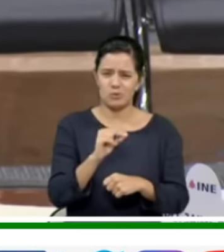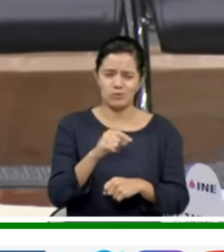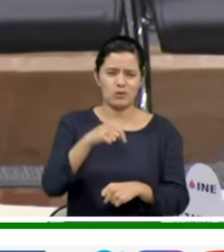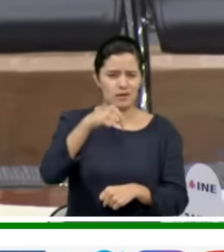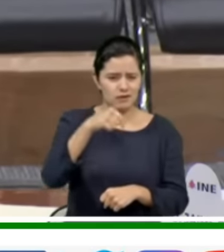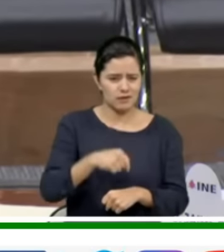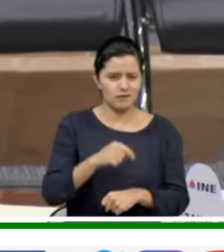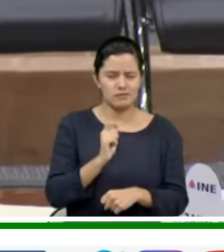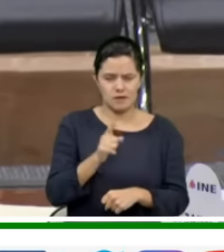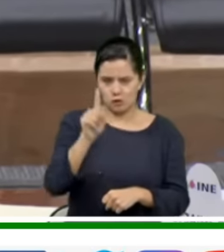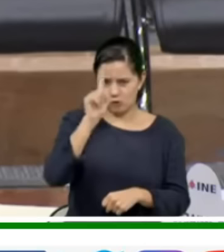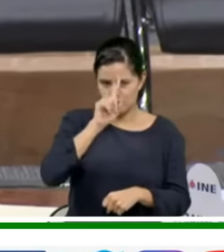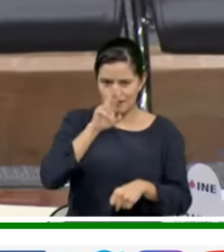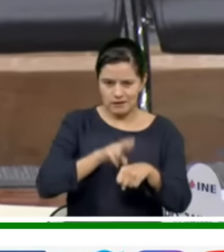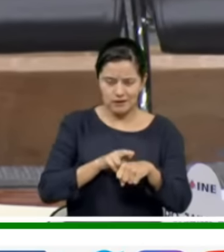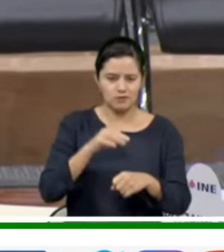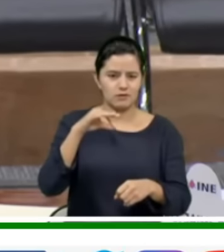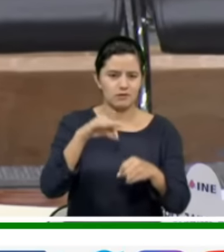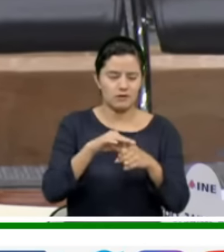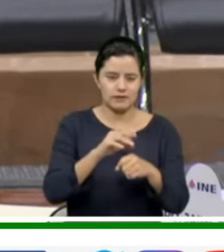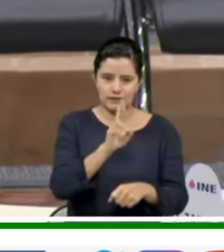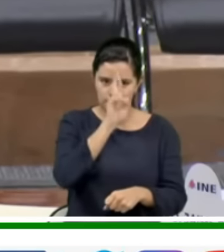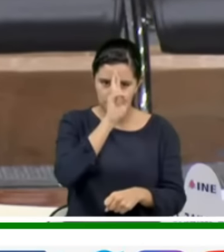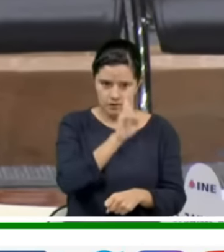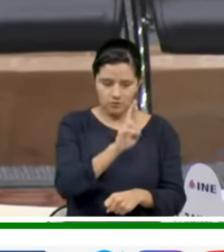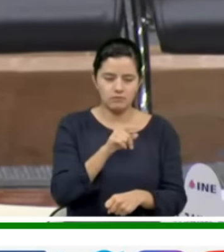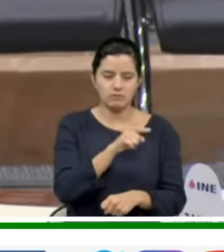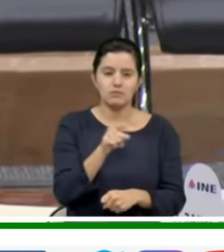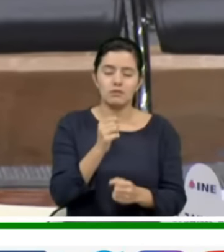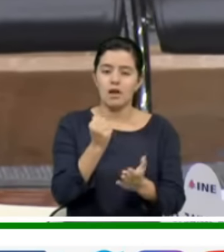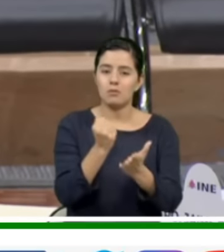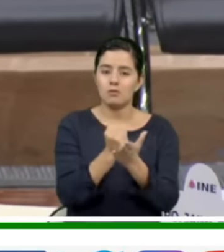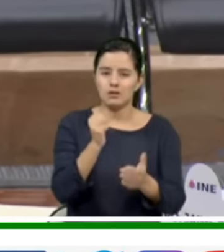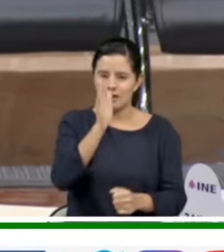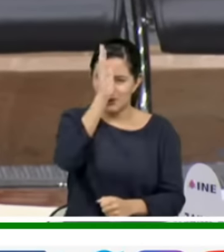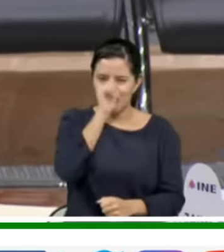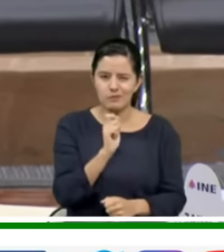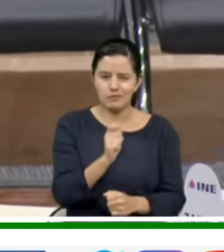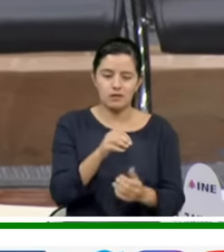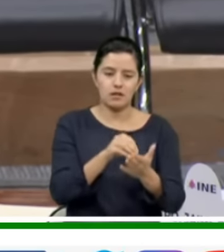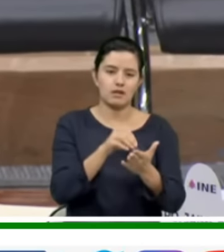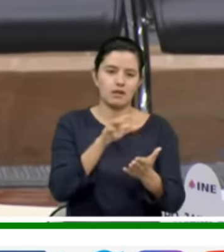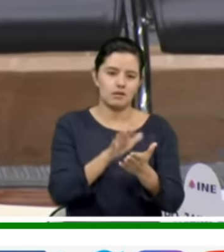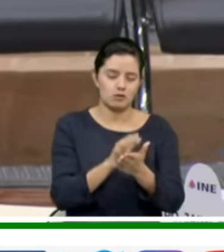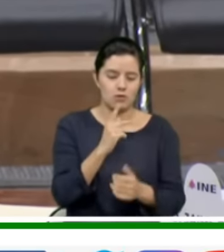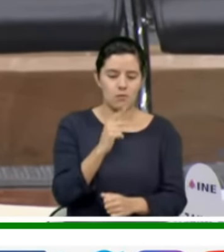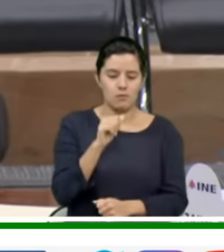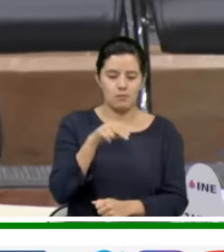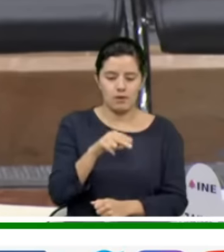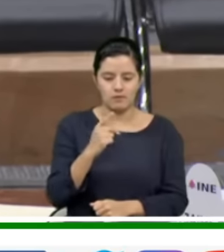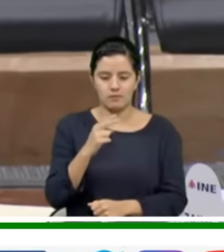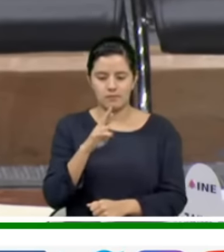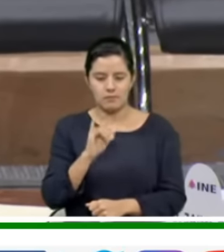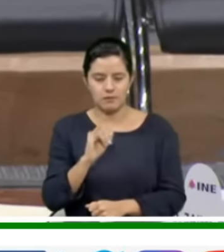al los consejeros y las consejeras que aprobaron el acuerdo aquí del registro que solicitaron pan pri PRD